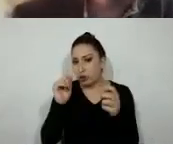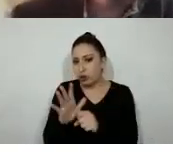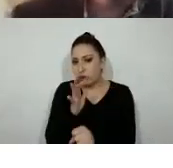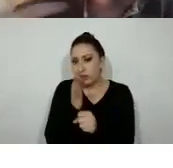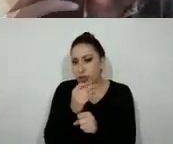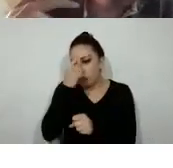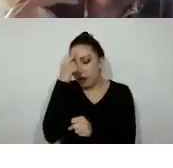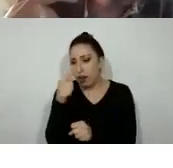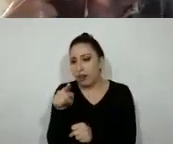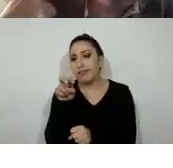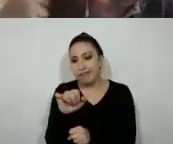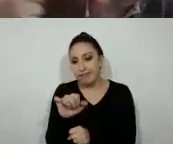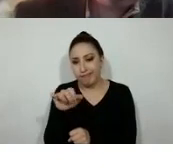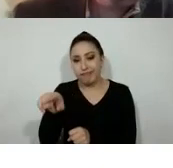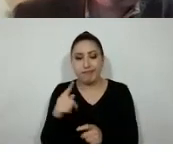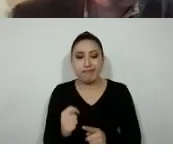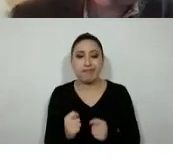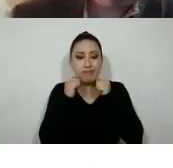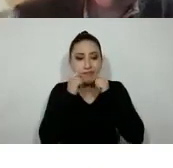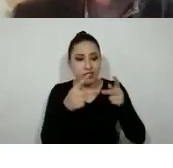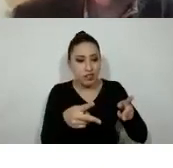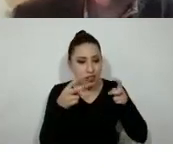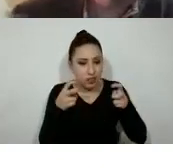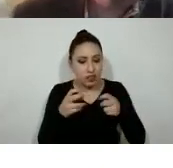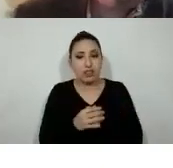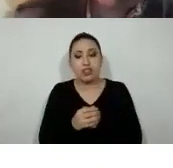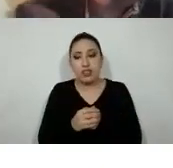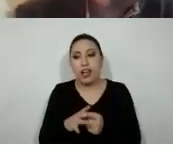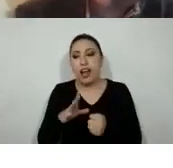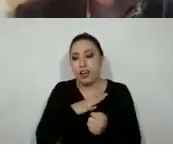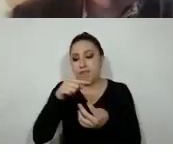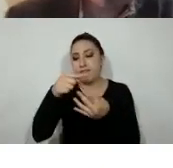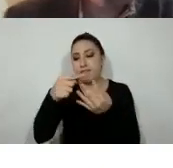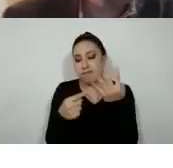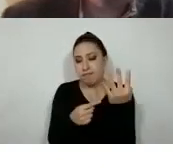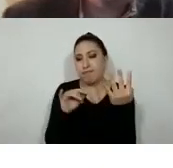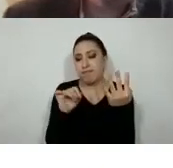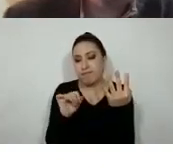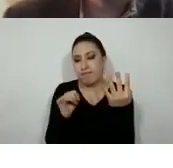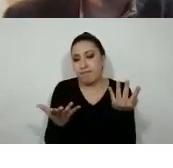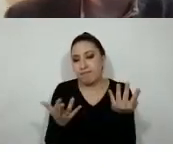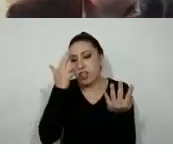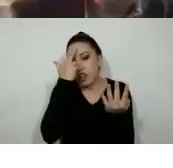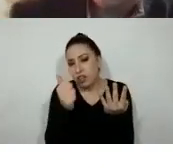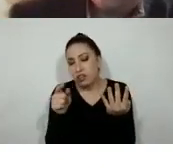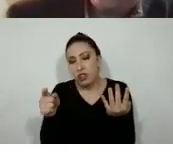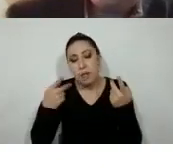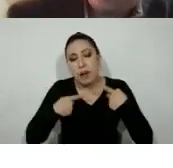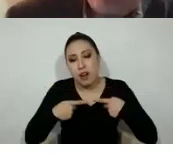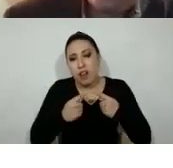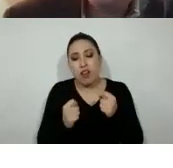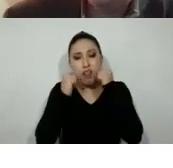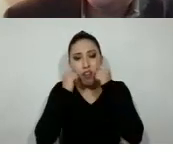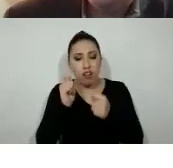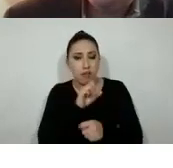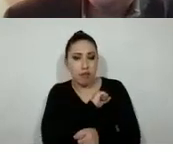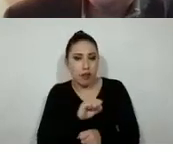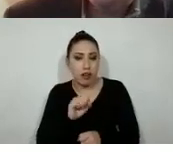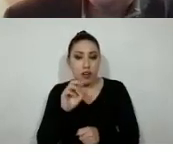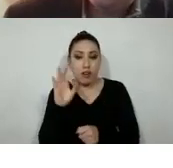presumir que se cometió un delito, hay circunstancias legales en las que ocurrió la detención, entre ellas la